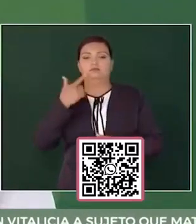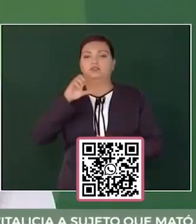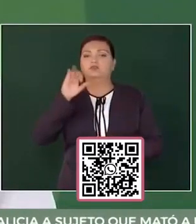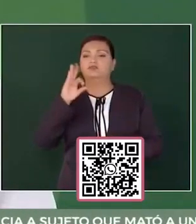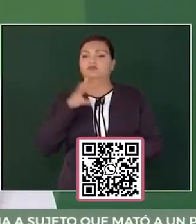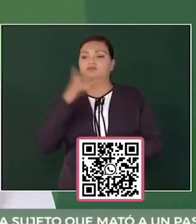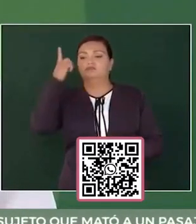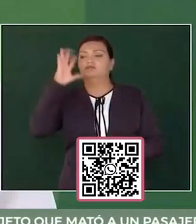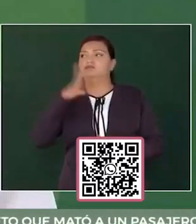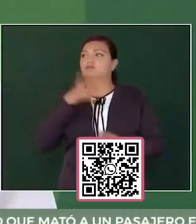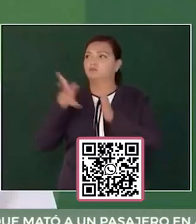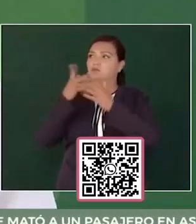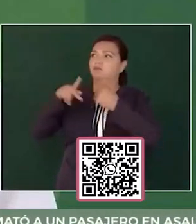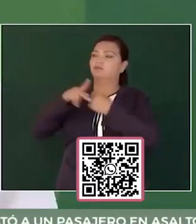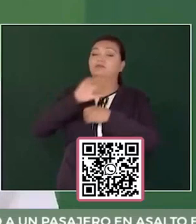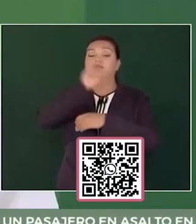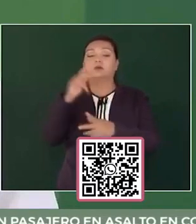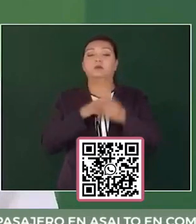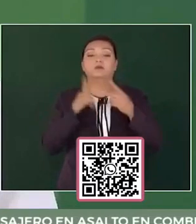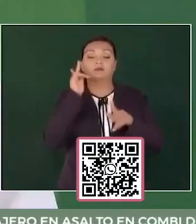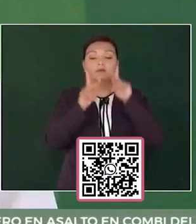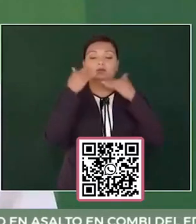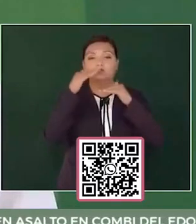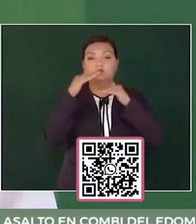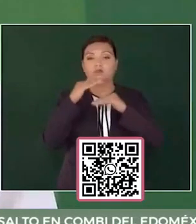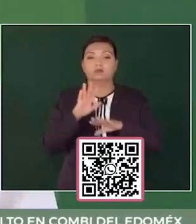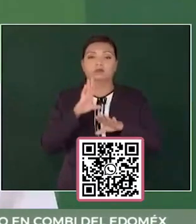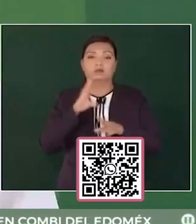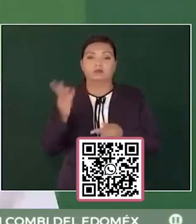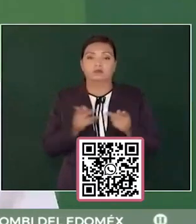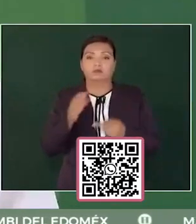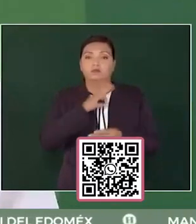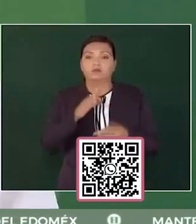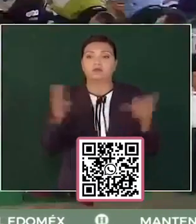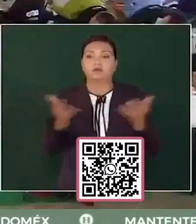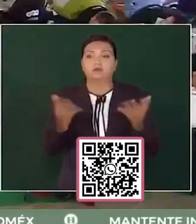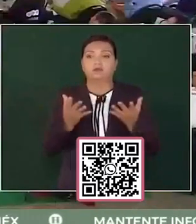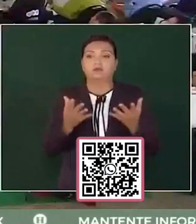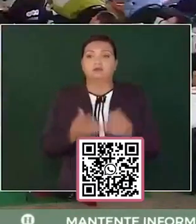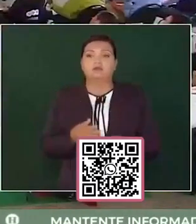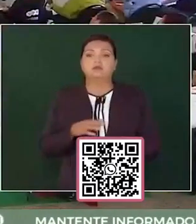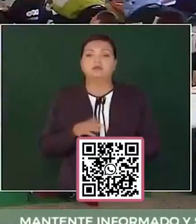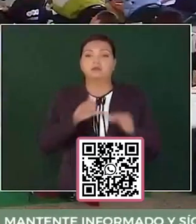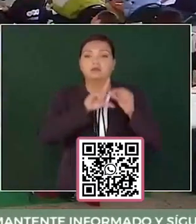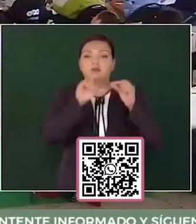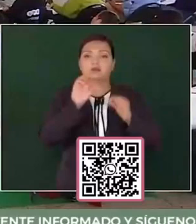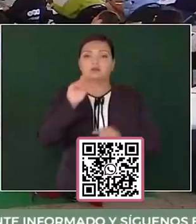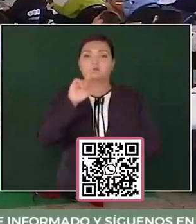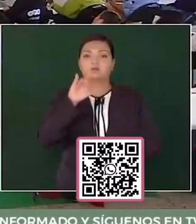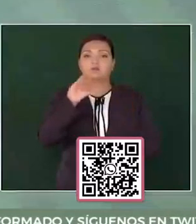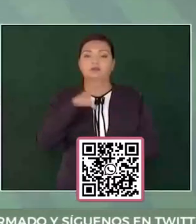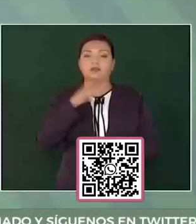con este decreto, impide que conozcamos cómo se está gastando el dinero y